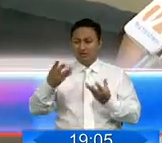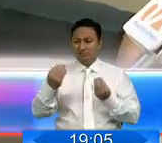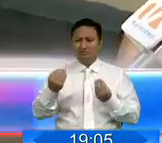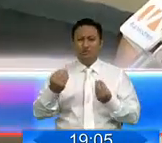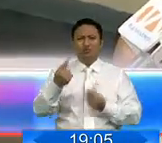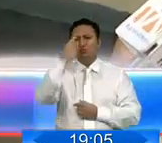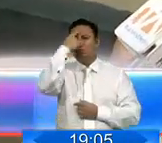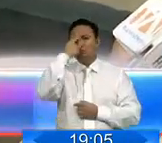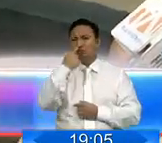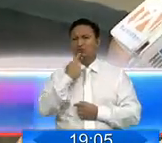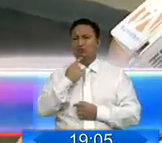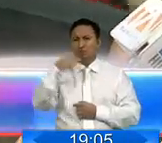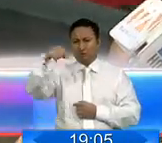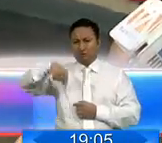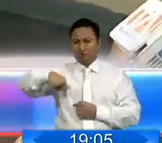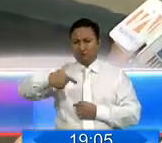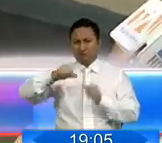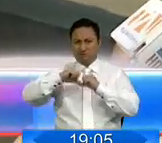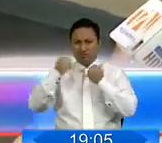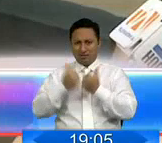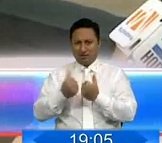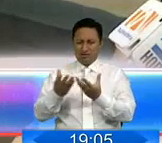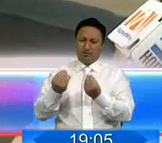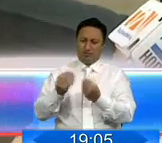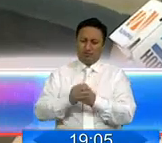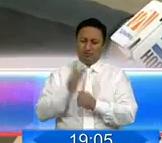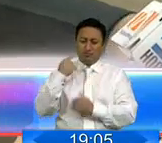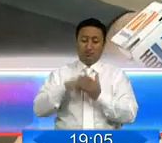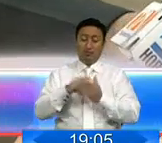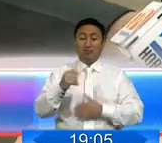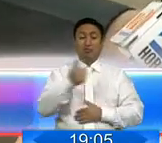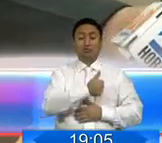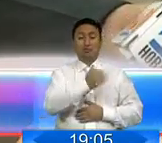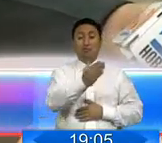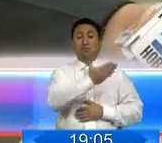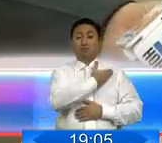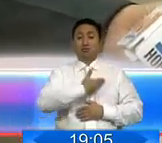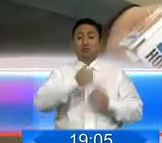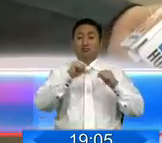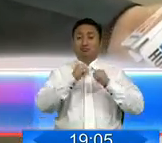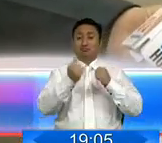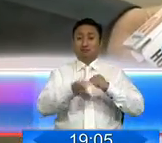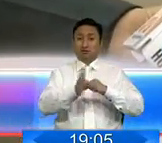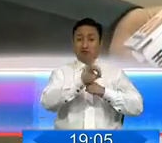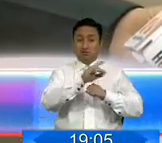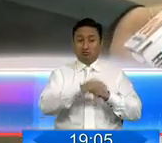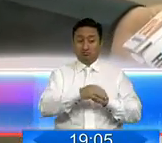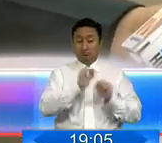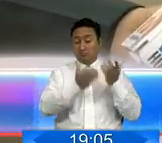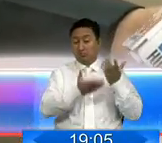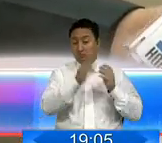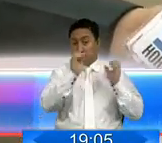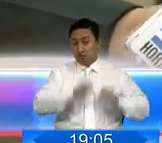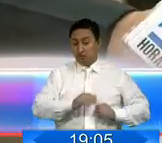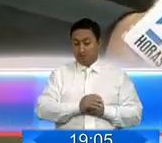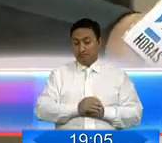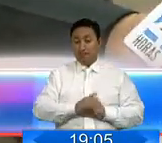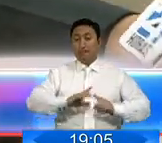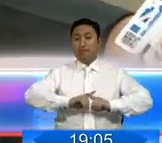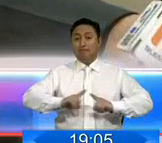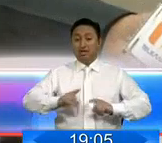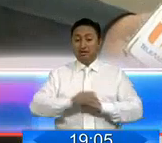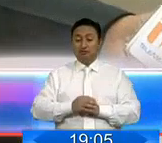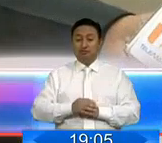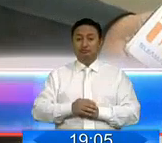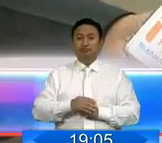mencionado acá dentro de la Asamblea. Por supuesto, está el perfil de nuestra presidenta de la Asamblea, que es un un posible perfil, pero insisto, creo que los